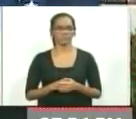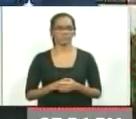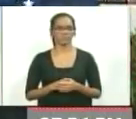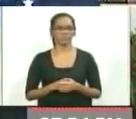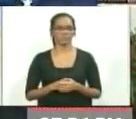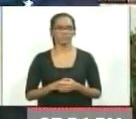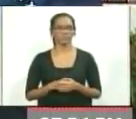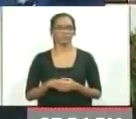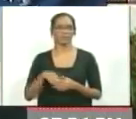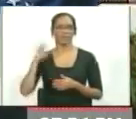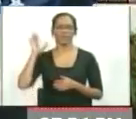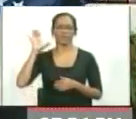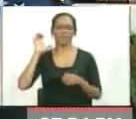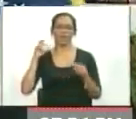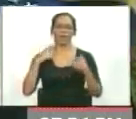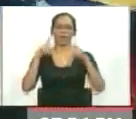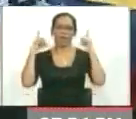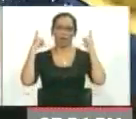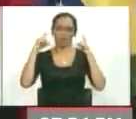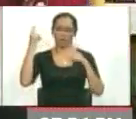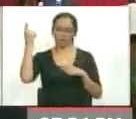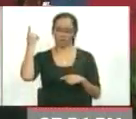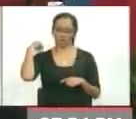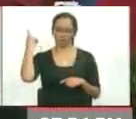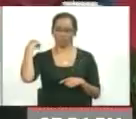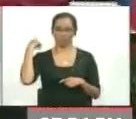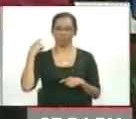En el estado La Guaira ayer